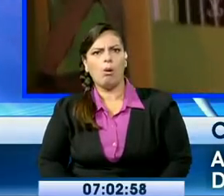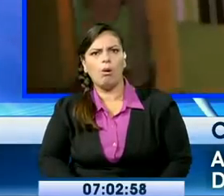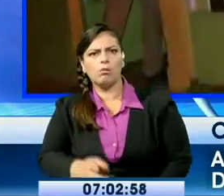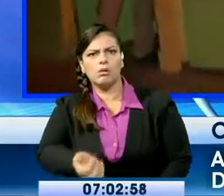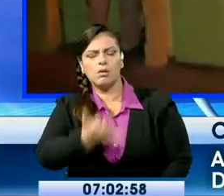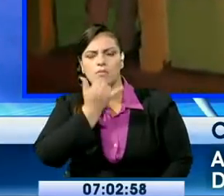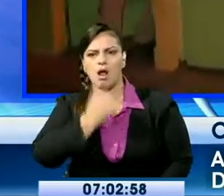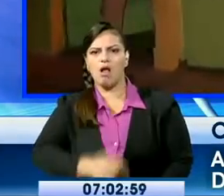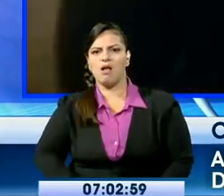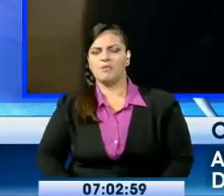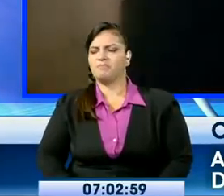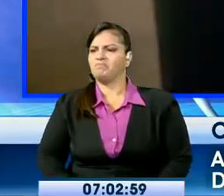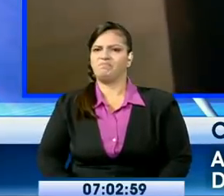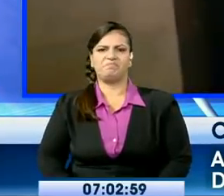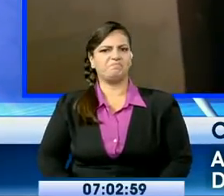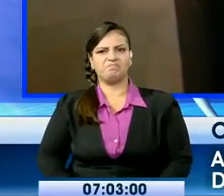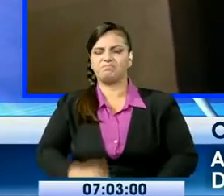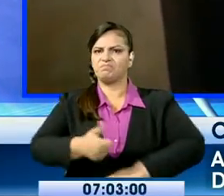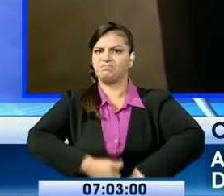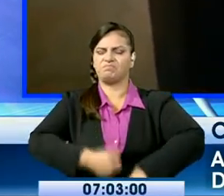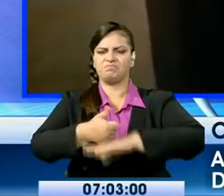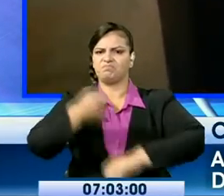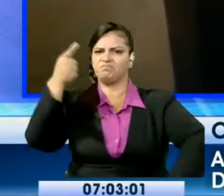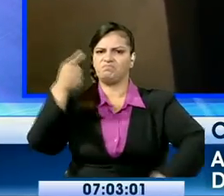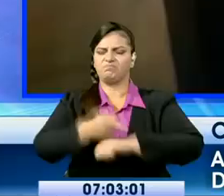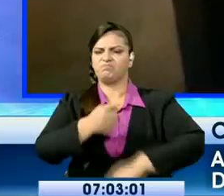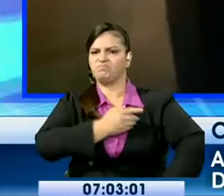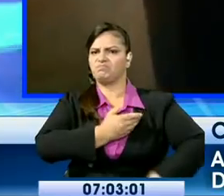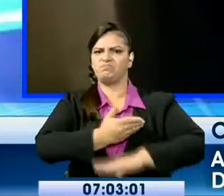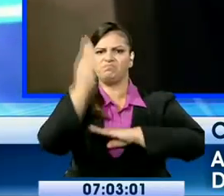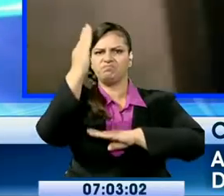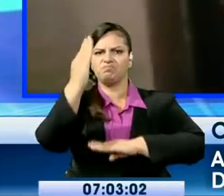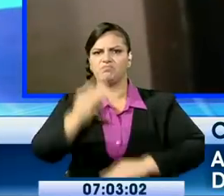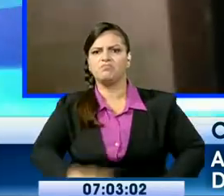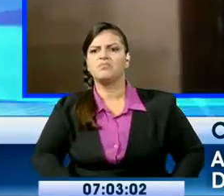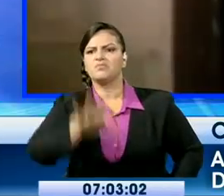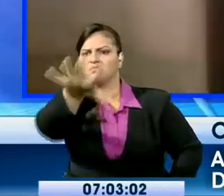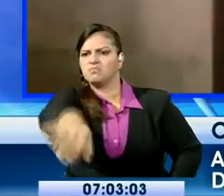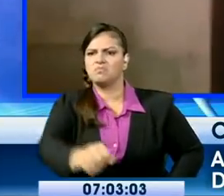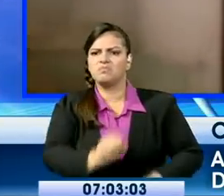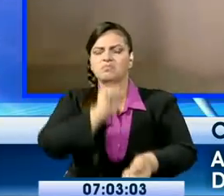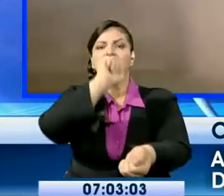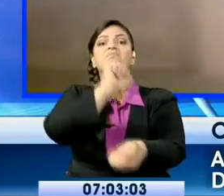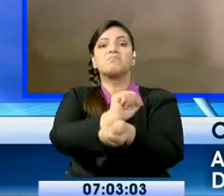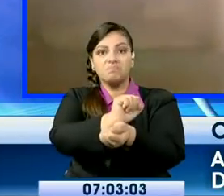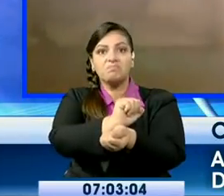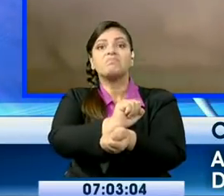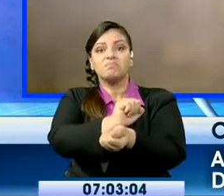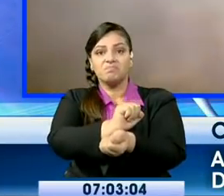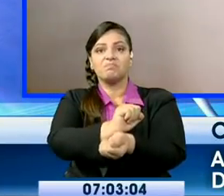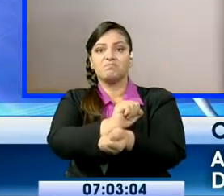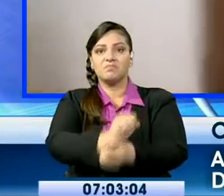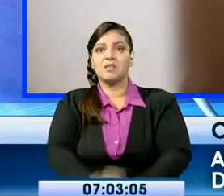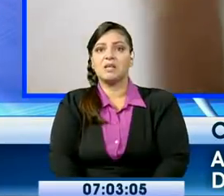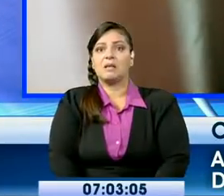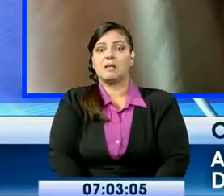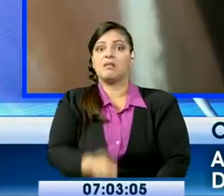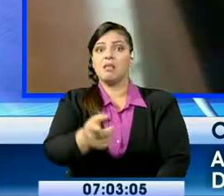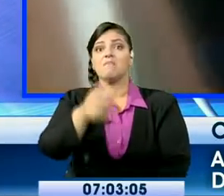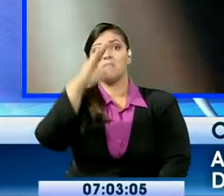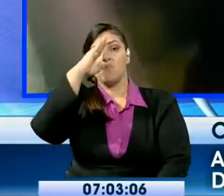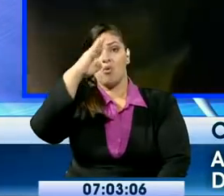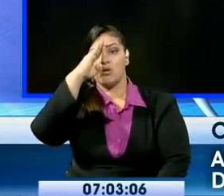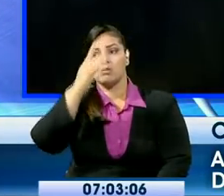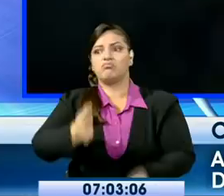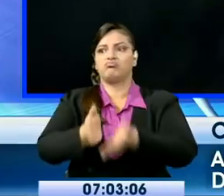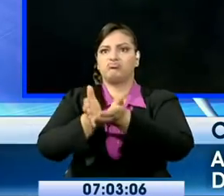elemento, es identificado, se ejecuta el operativo, se planifica, se lleva a cabo y se saca a ese mal uniformado